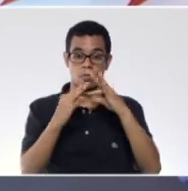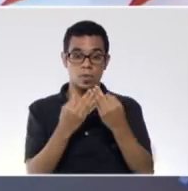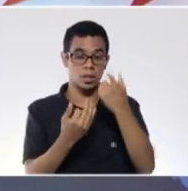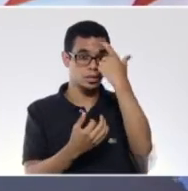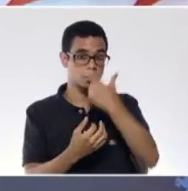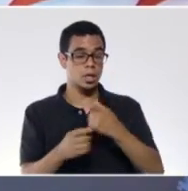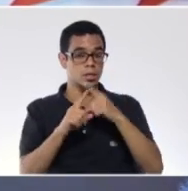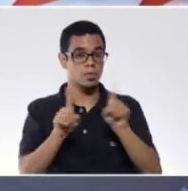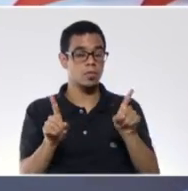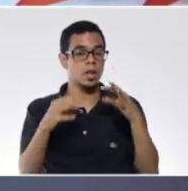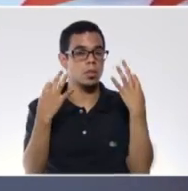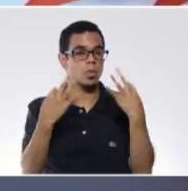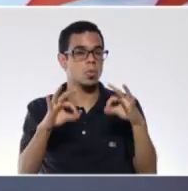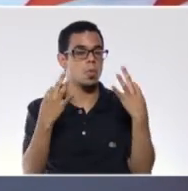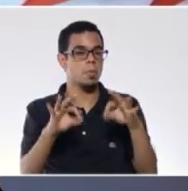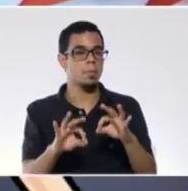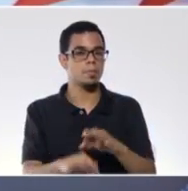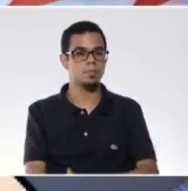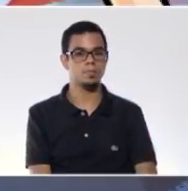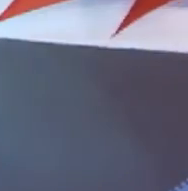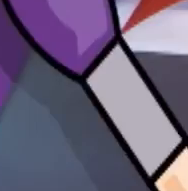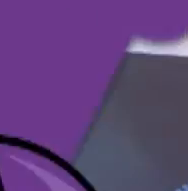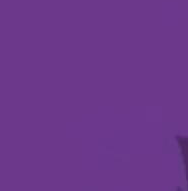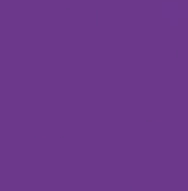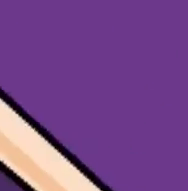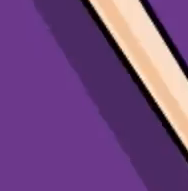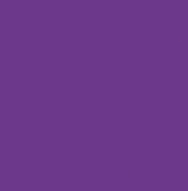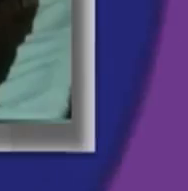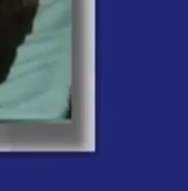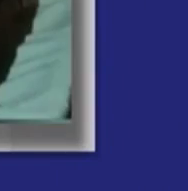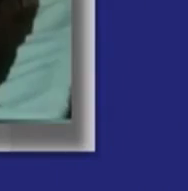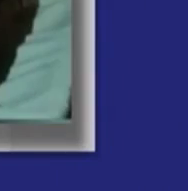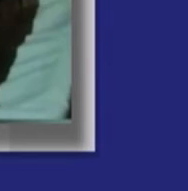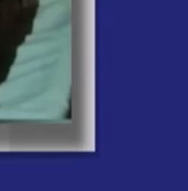ser diferente es algo común.